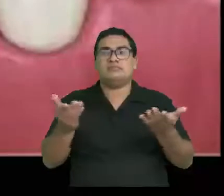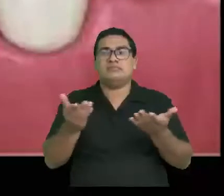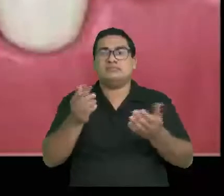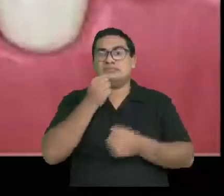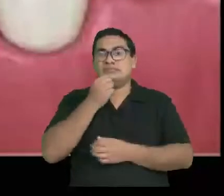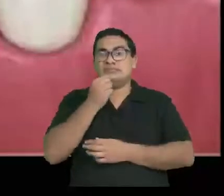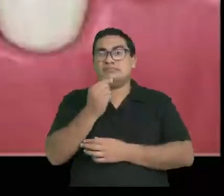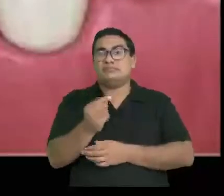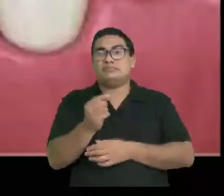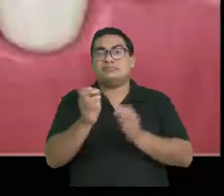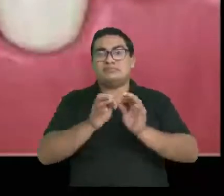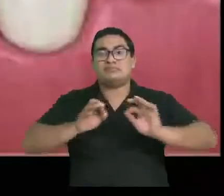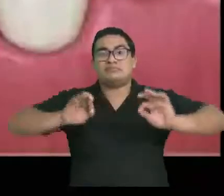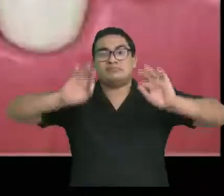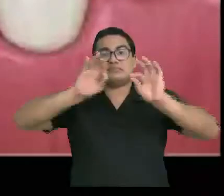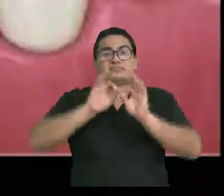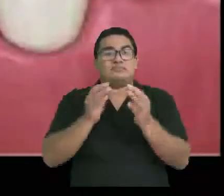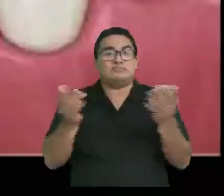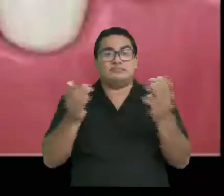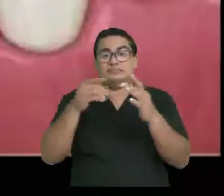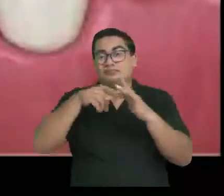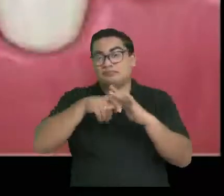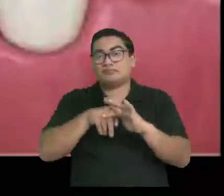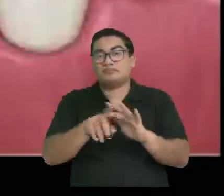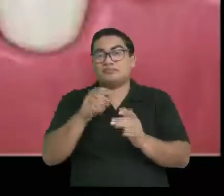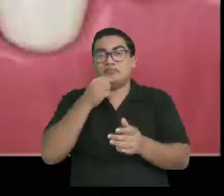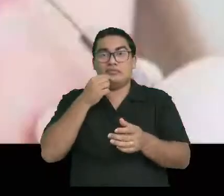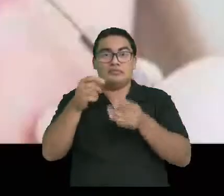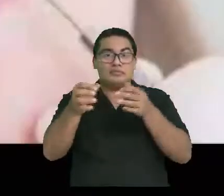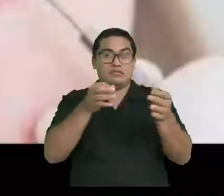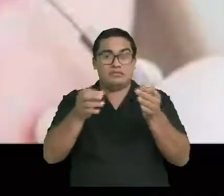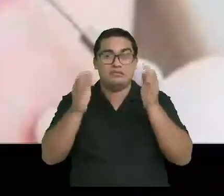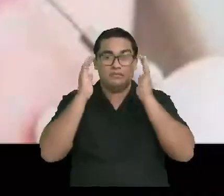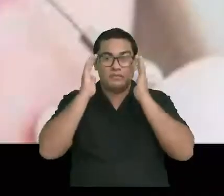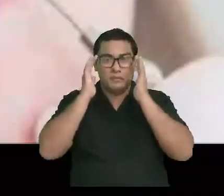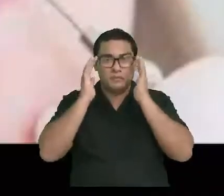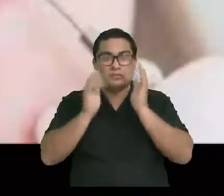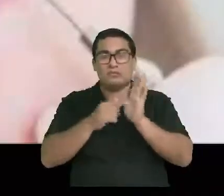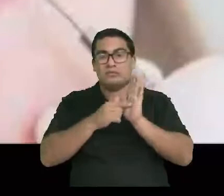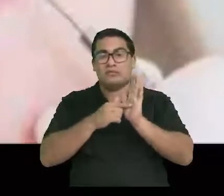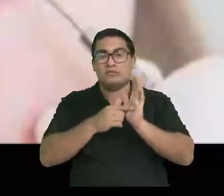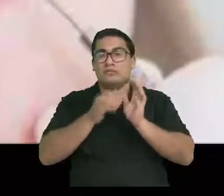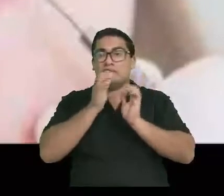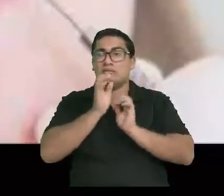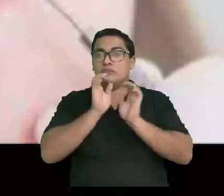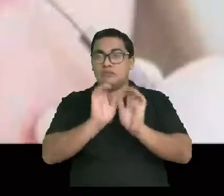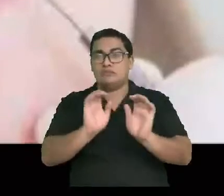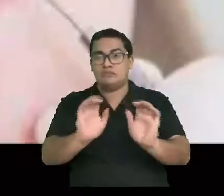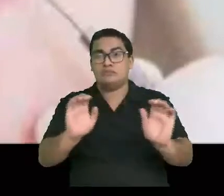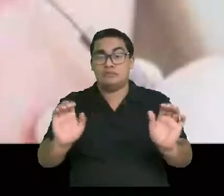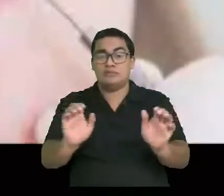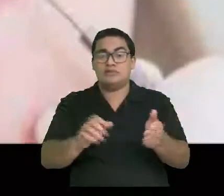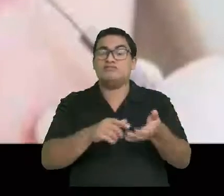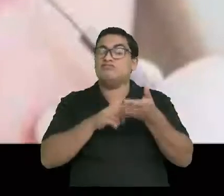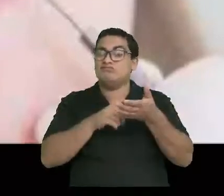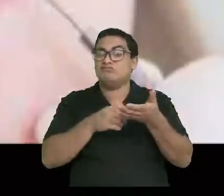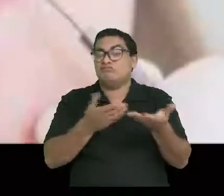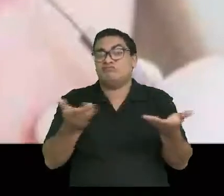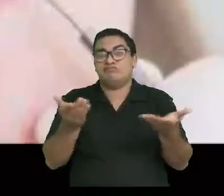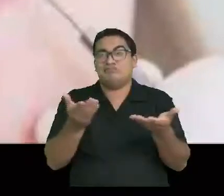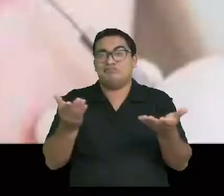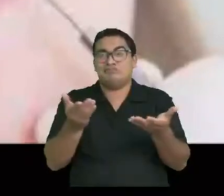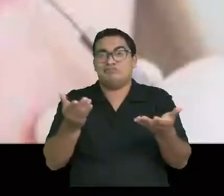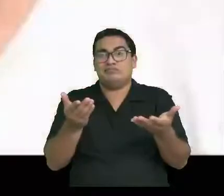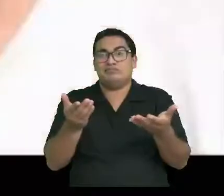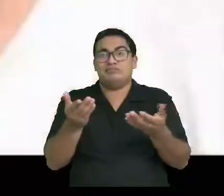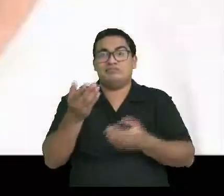básicamente psicológico en la mayoría de los casos. En el caso de los niños, que es muy raro, pues, encontrar, o